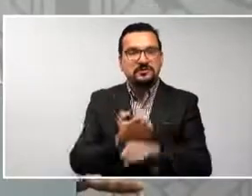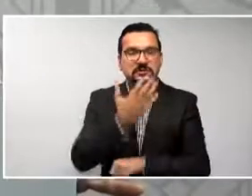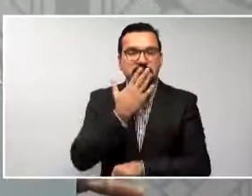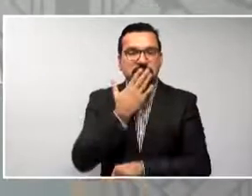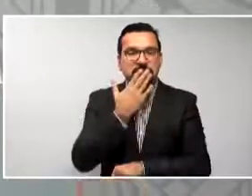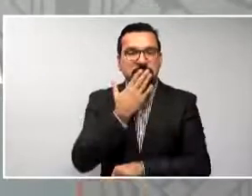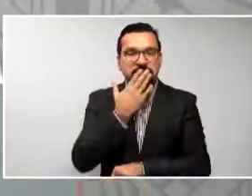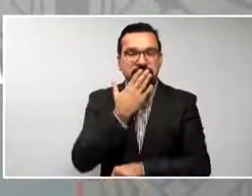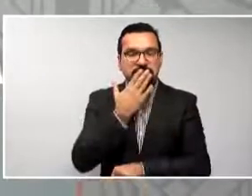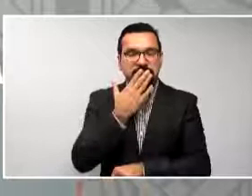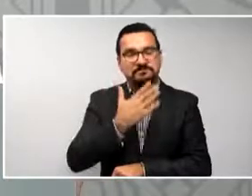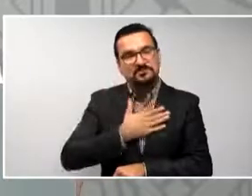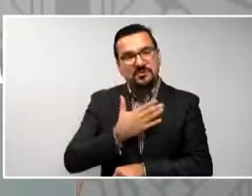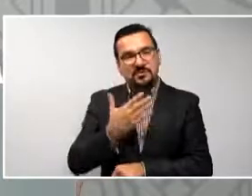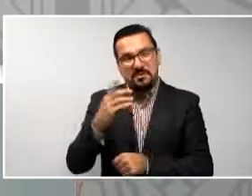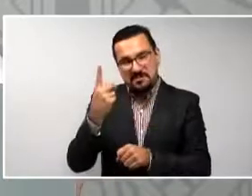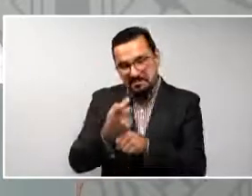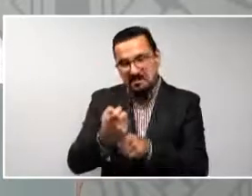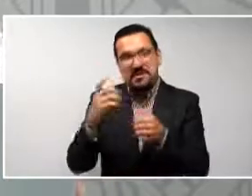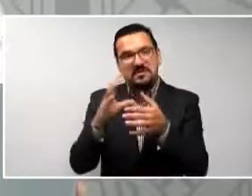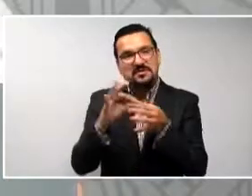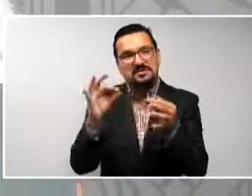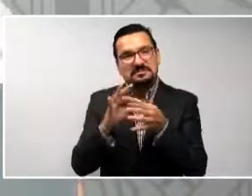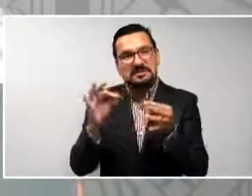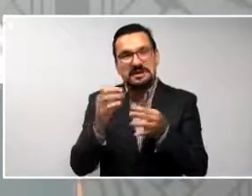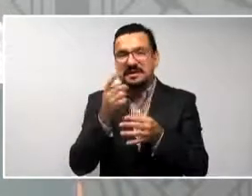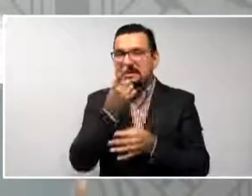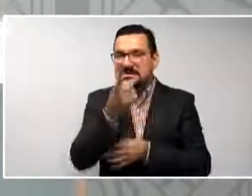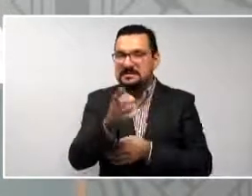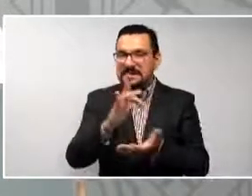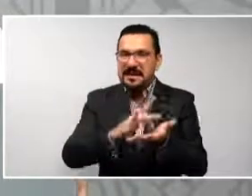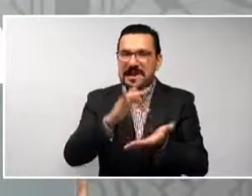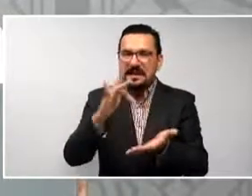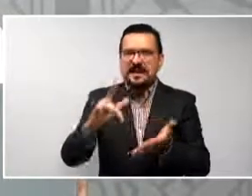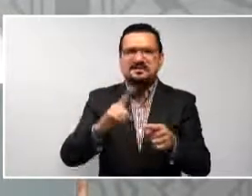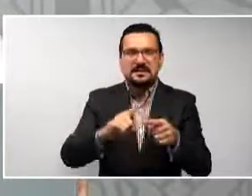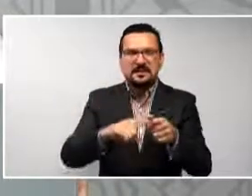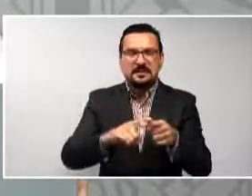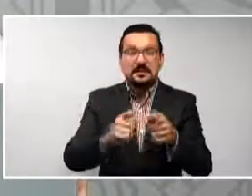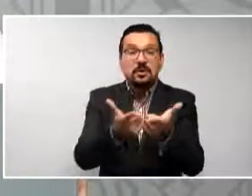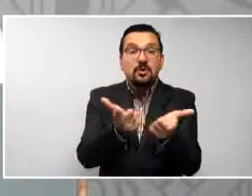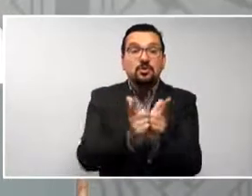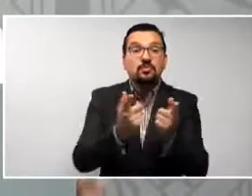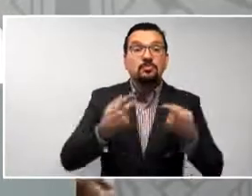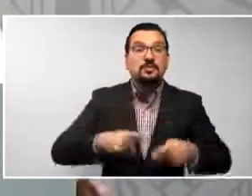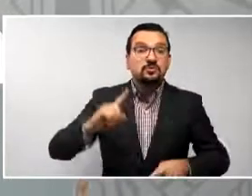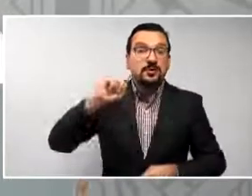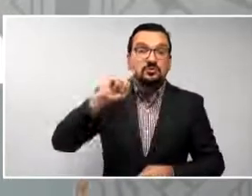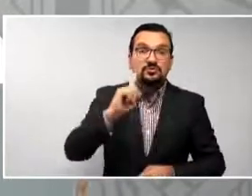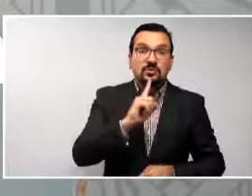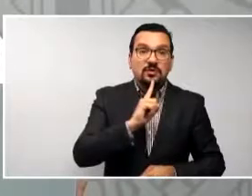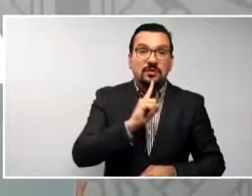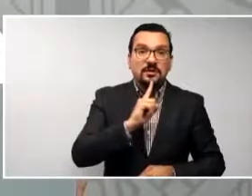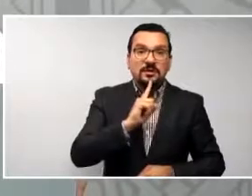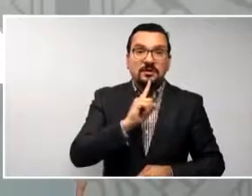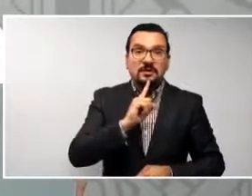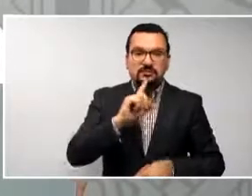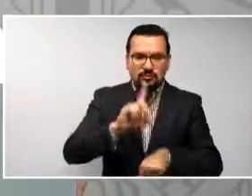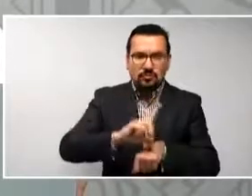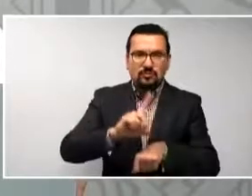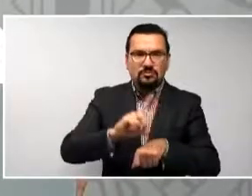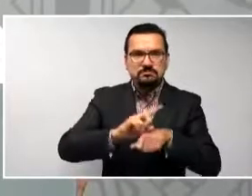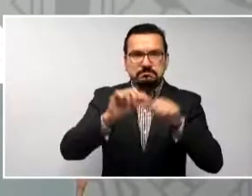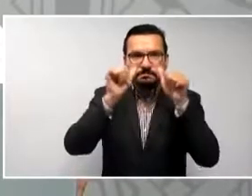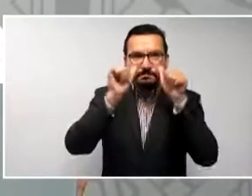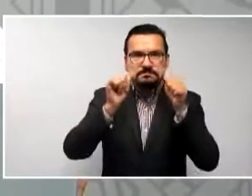antes de iniciar quisiera dar las gracias a la comunidad sorda que nos atiende todos los